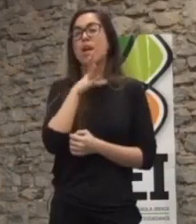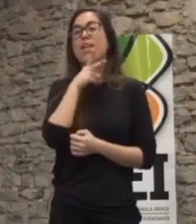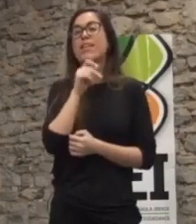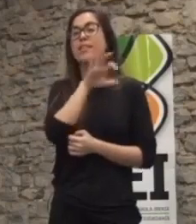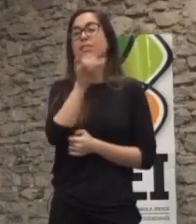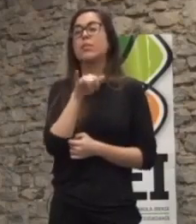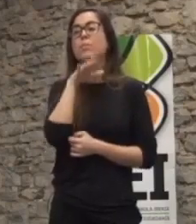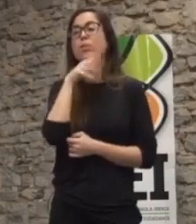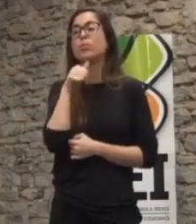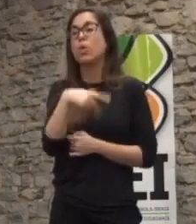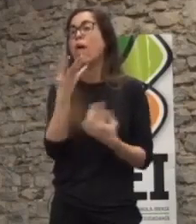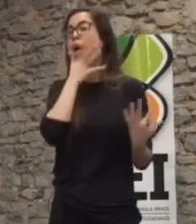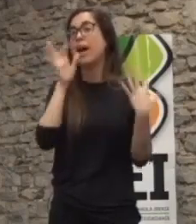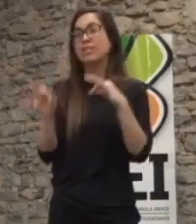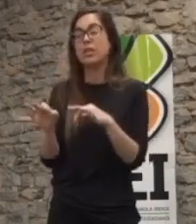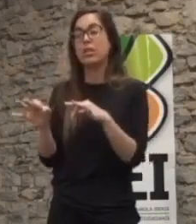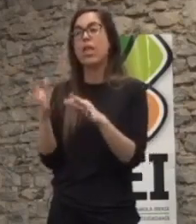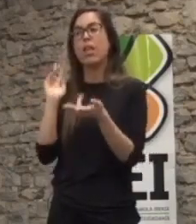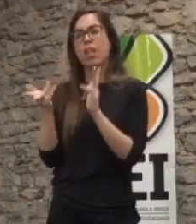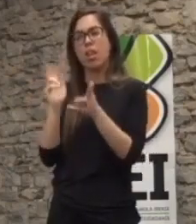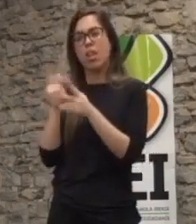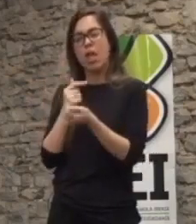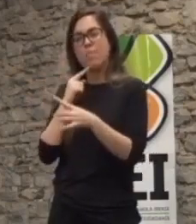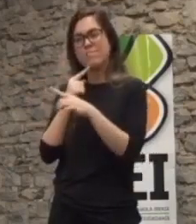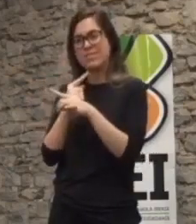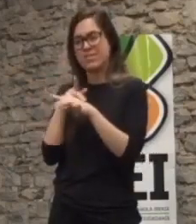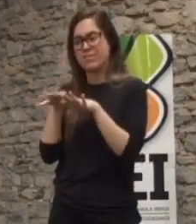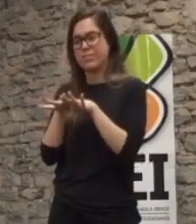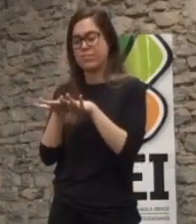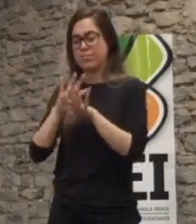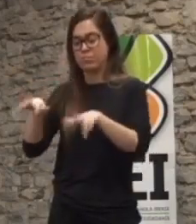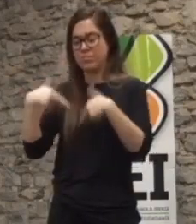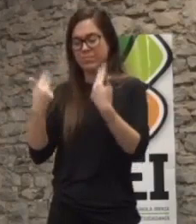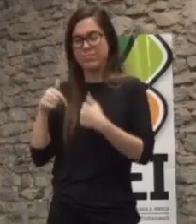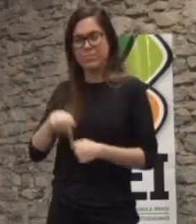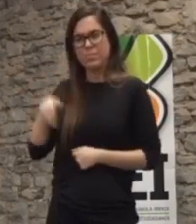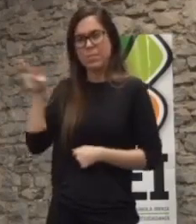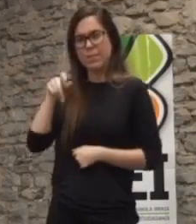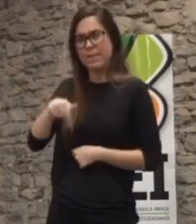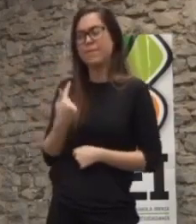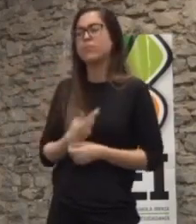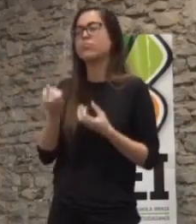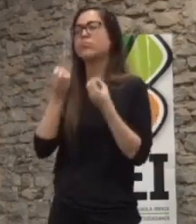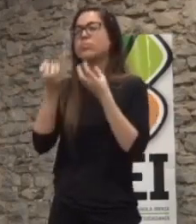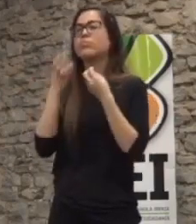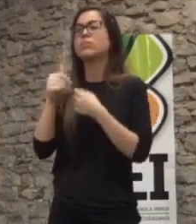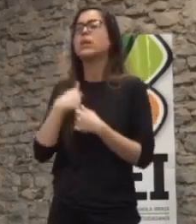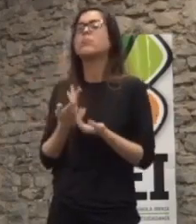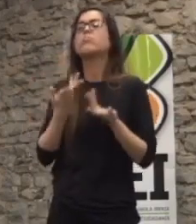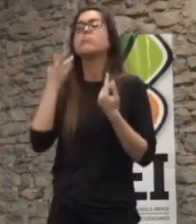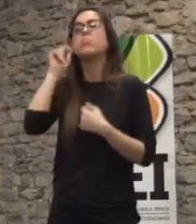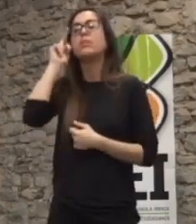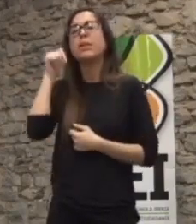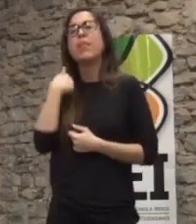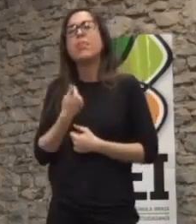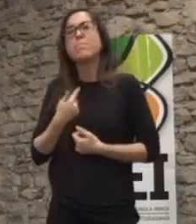atención puesta en la Red Vasca Antirrumores, en ZAS, por permitirme estar hoy aquí y contaros la experiencia que estoy viviendo dentro de la